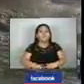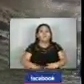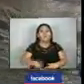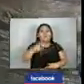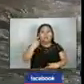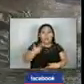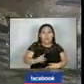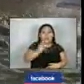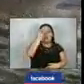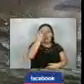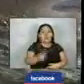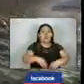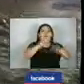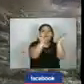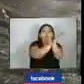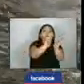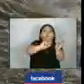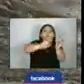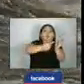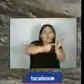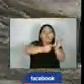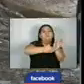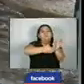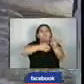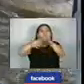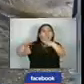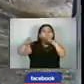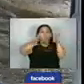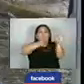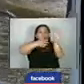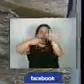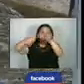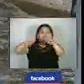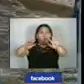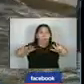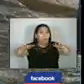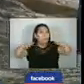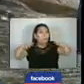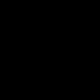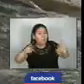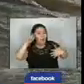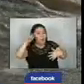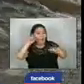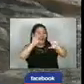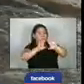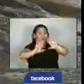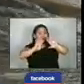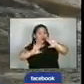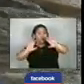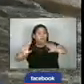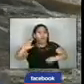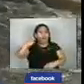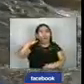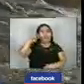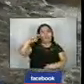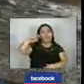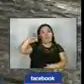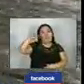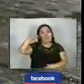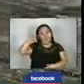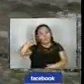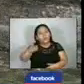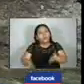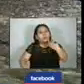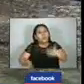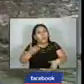primer día de mayo iniciará la temporada de huracanes que se originan en el Océano Atlántico y se prevé en 12